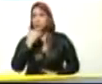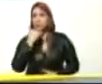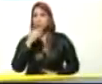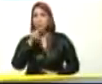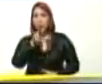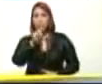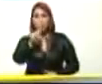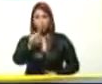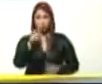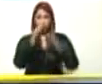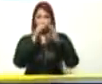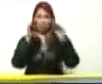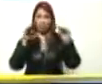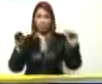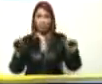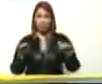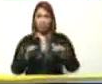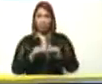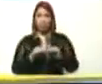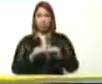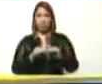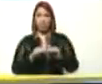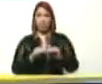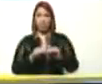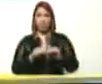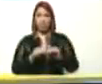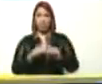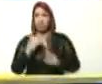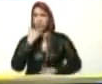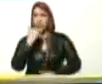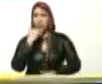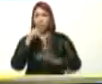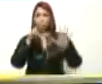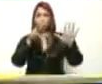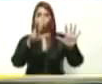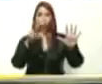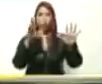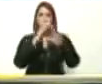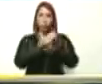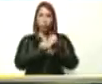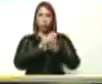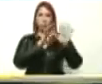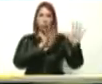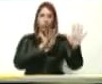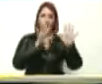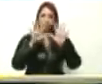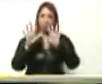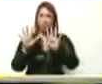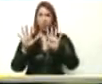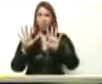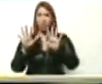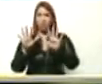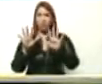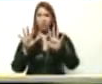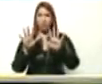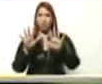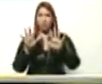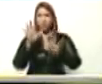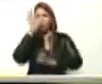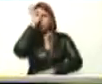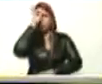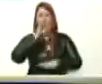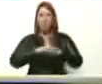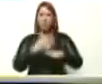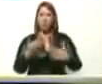uno mientras se va acercando las 8 de la noche las 9 las 10 no sé por qué uno se